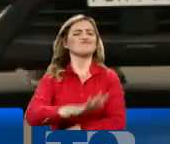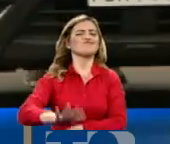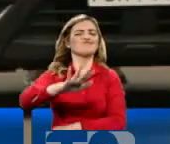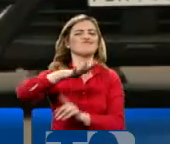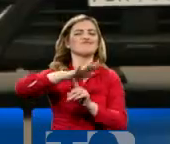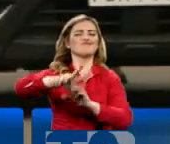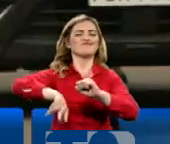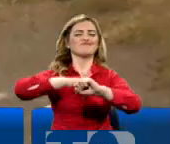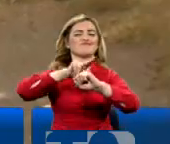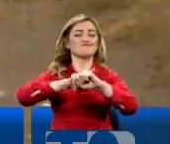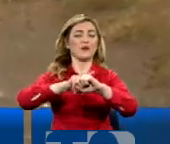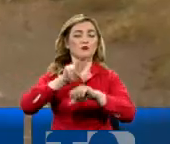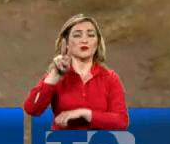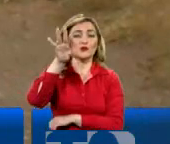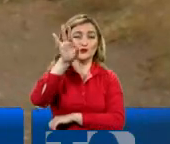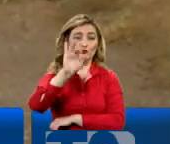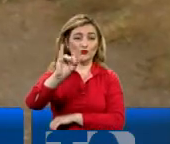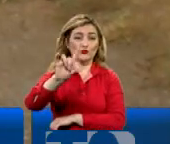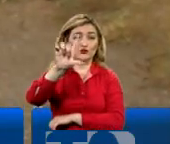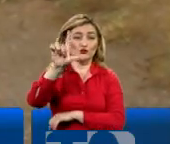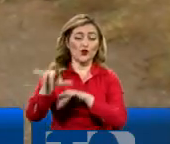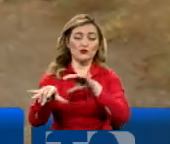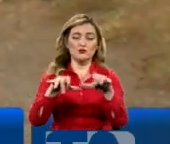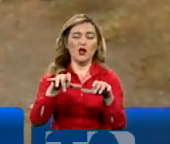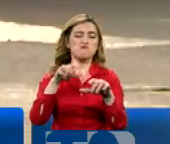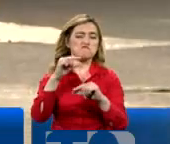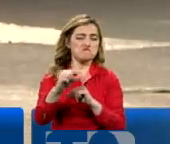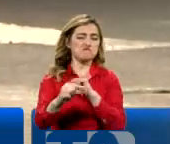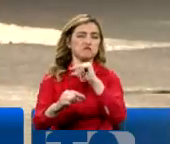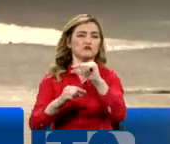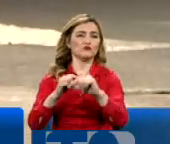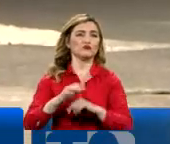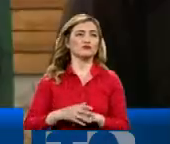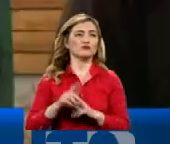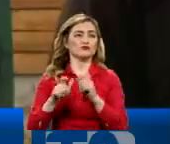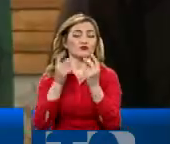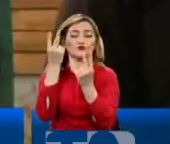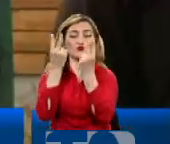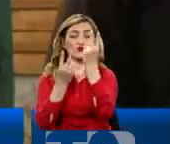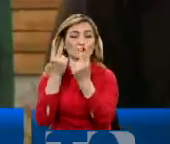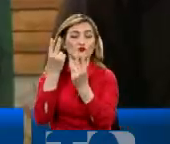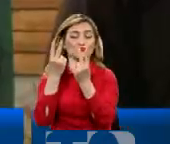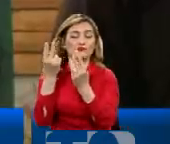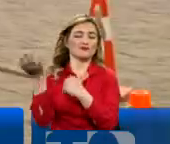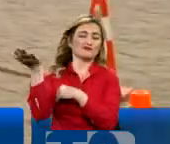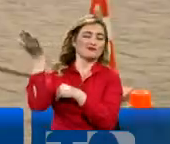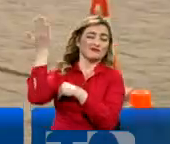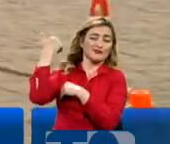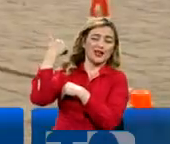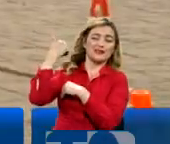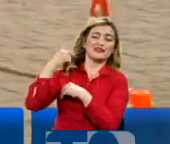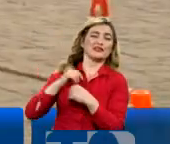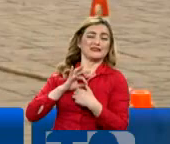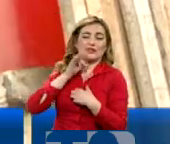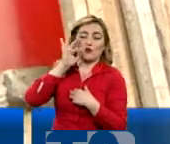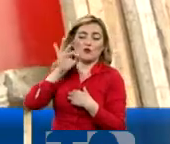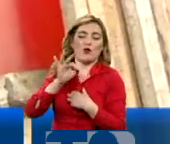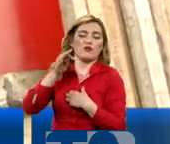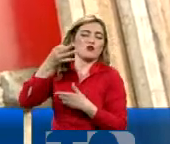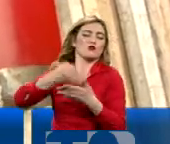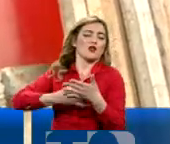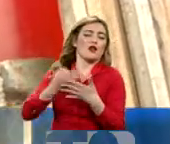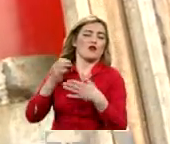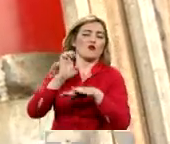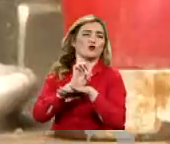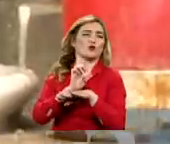retomó sus actividades de forma parcial y los visitantes que a raíz de la pandemia son en su totalidad nacionales deben